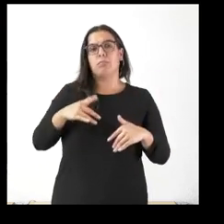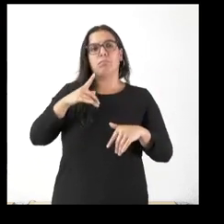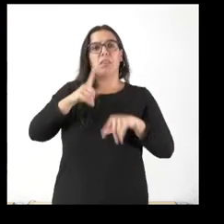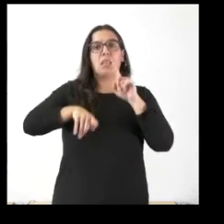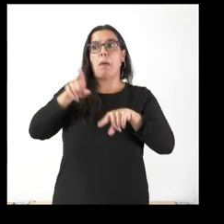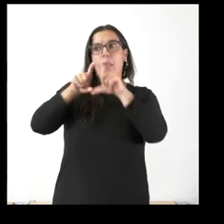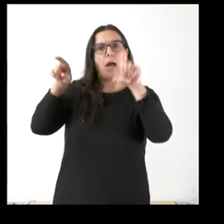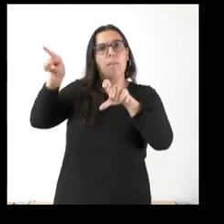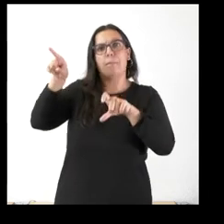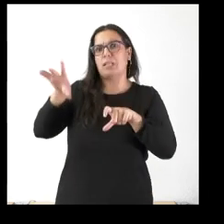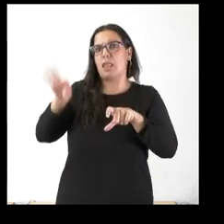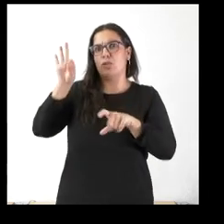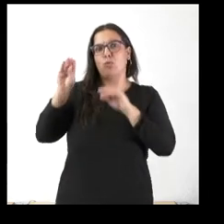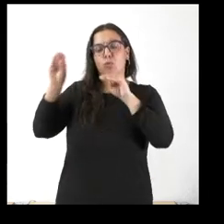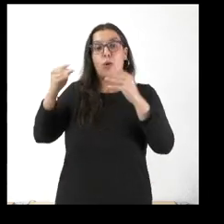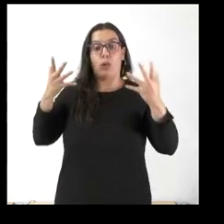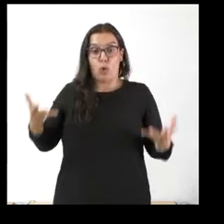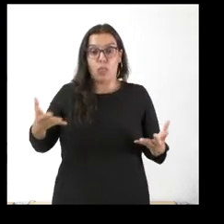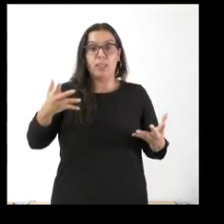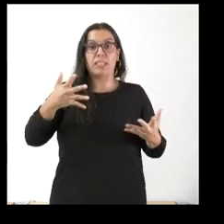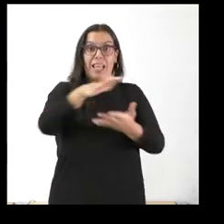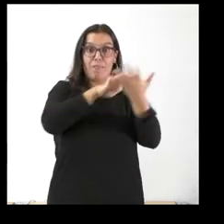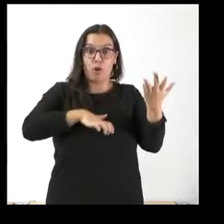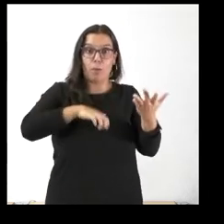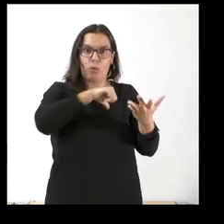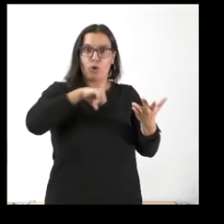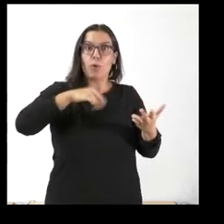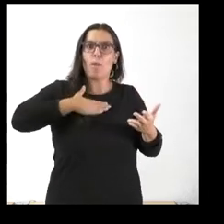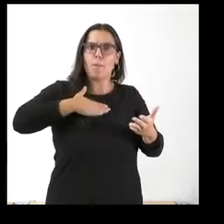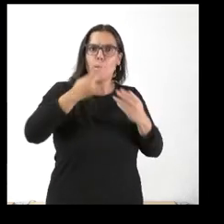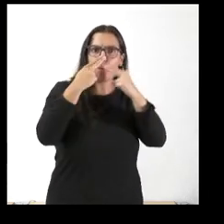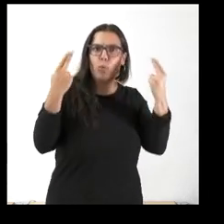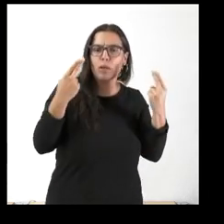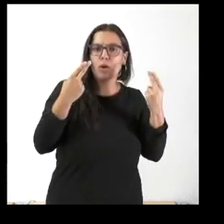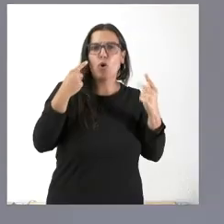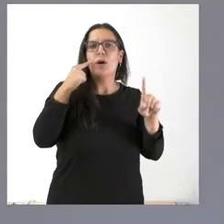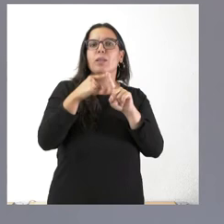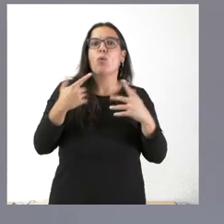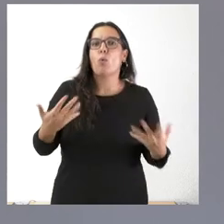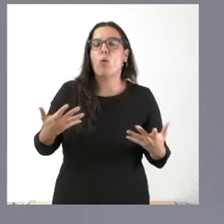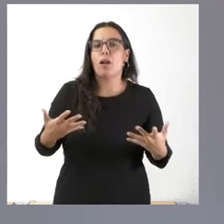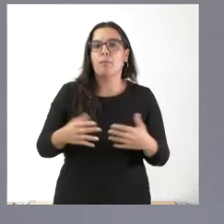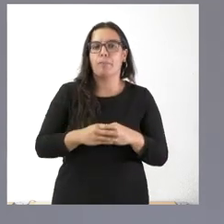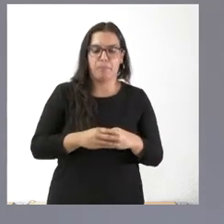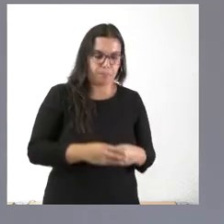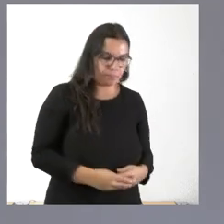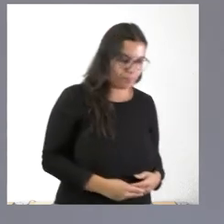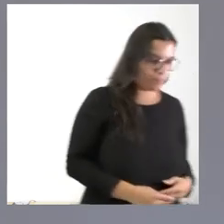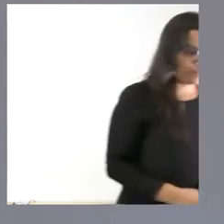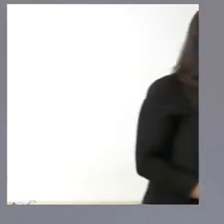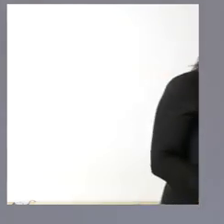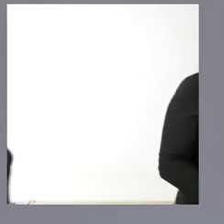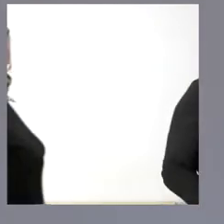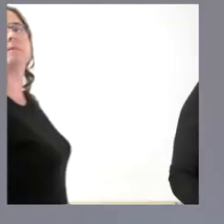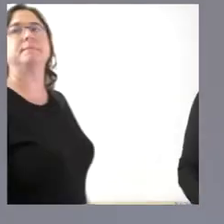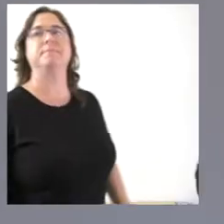informe autonómico público que va a hacer la Junta, ¿qué persigue? Pues primero, ser conscientes de que hay un problema serio